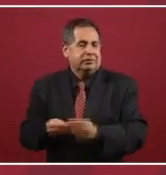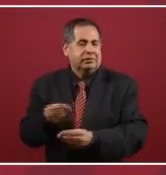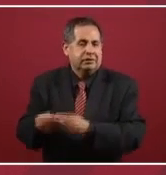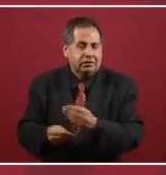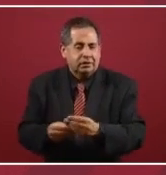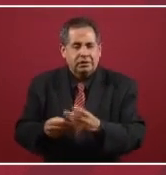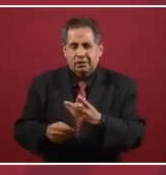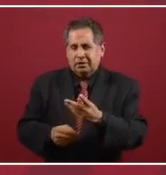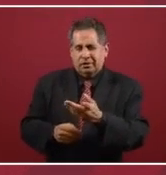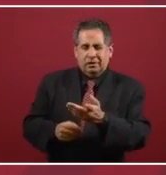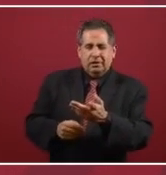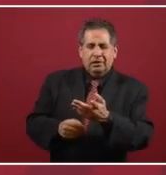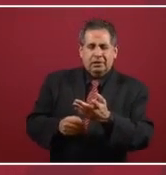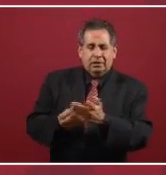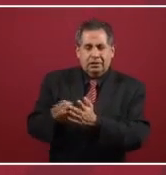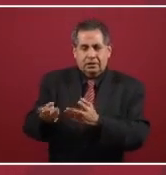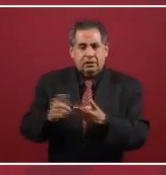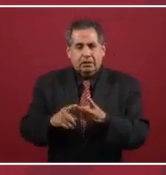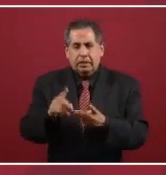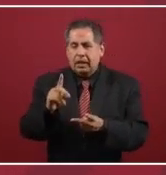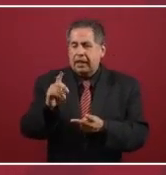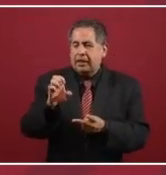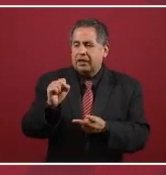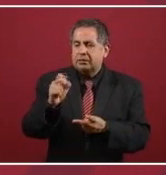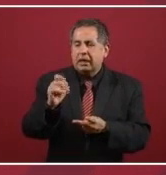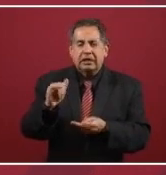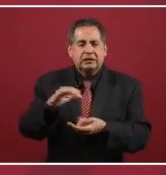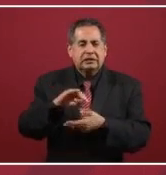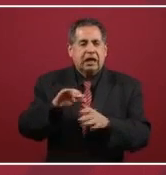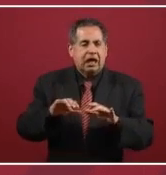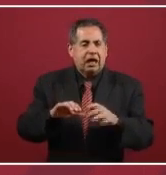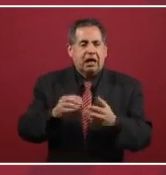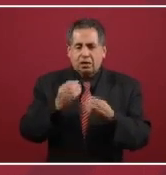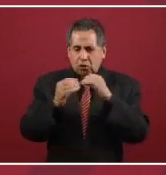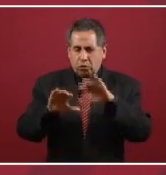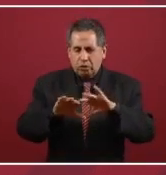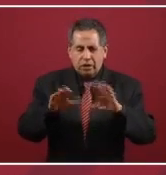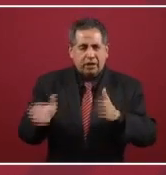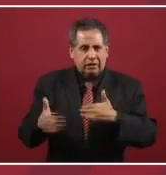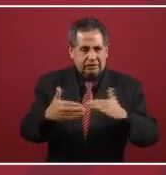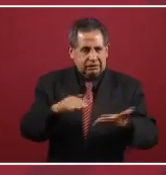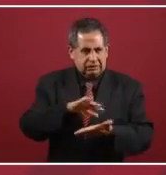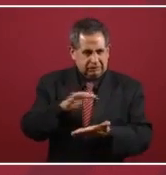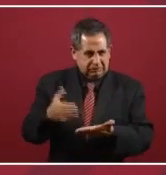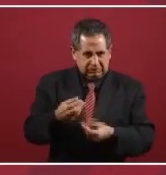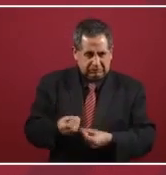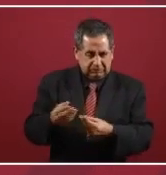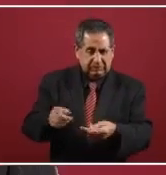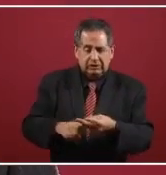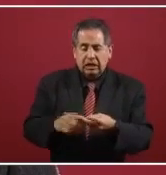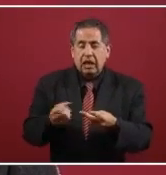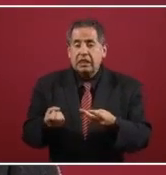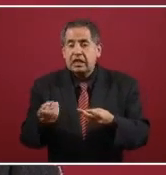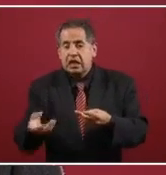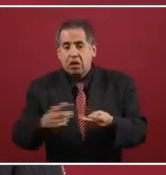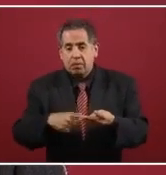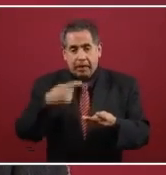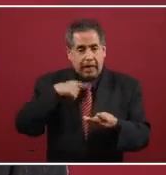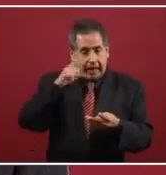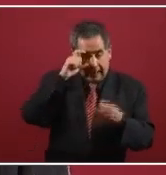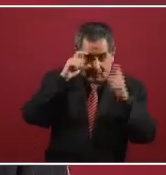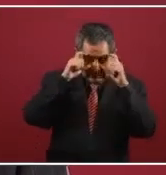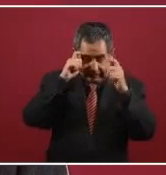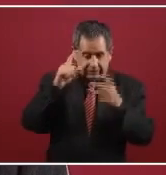que para la despensa, que para los lentes,